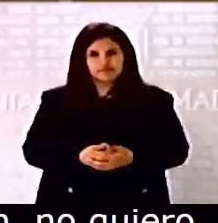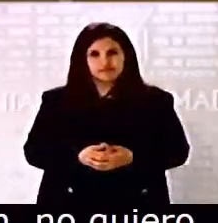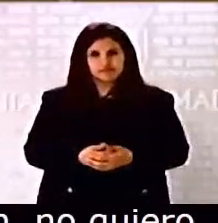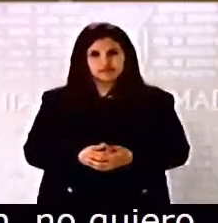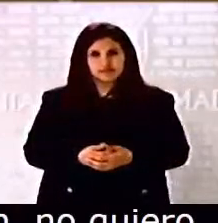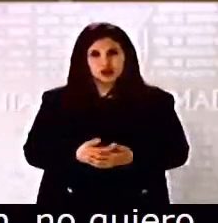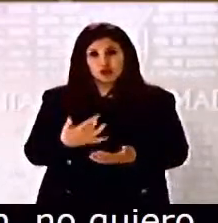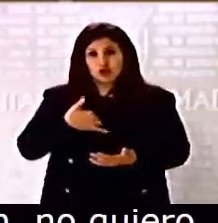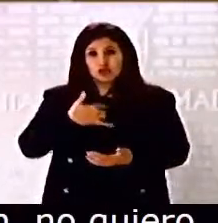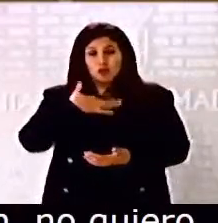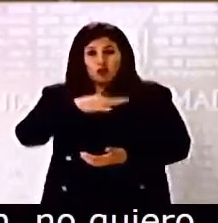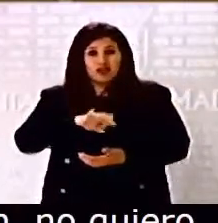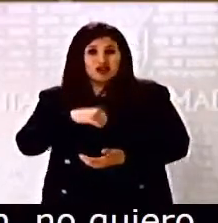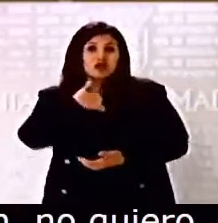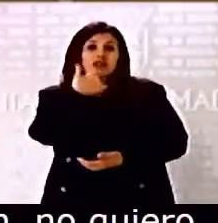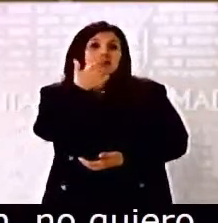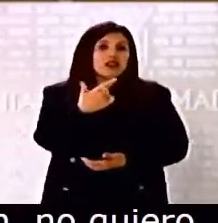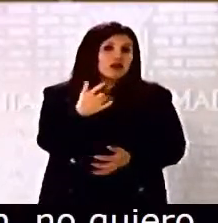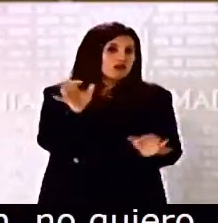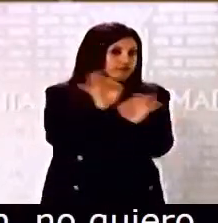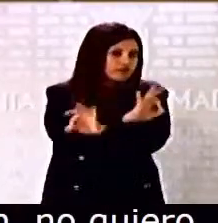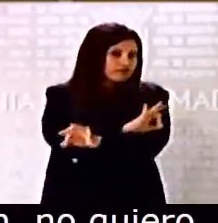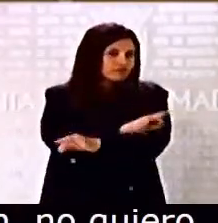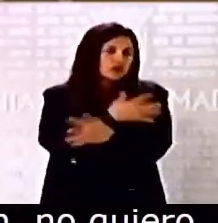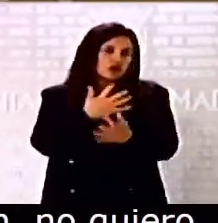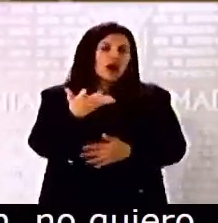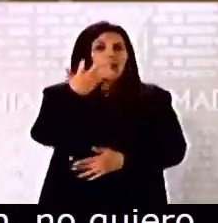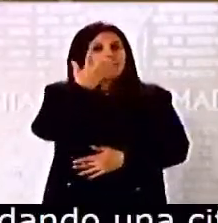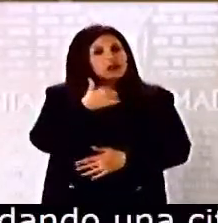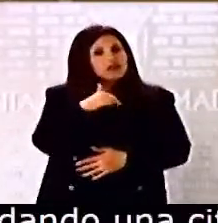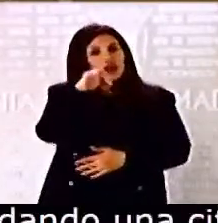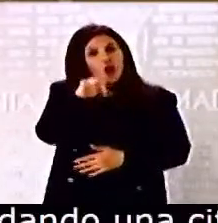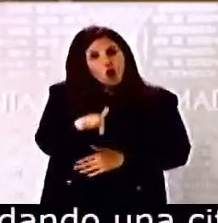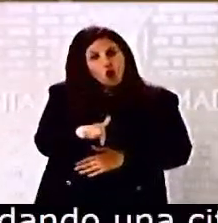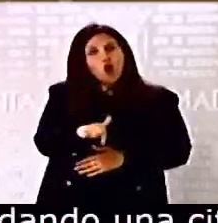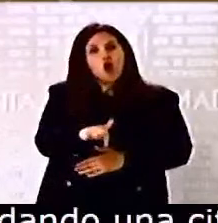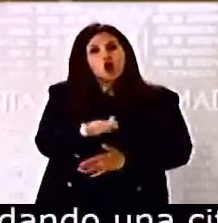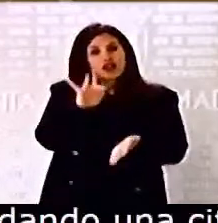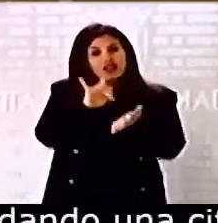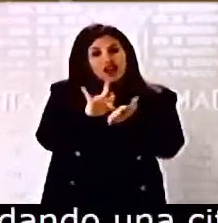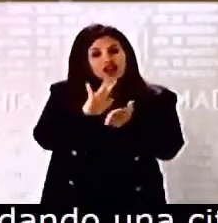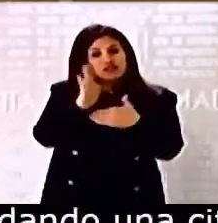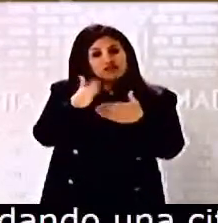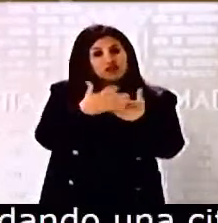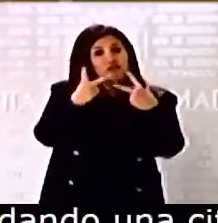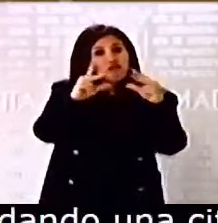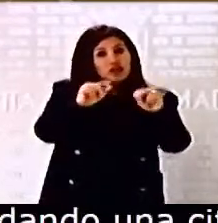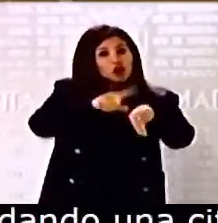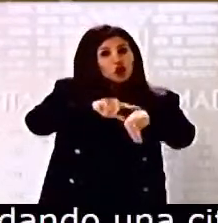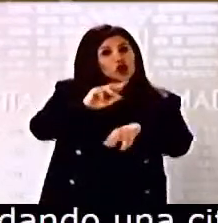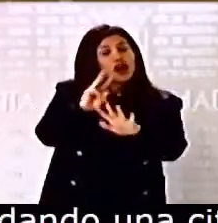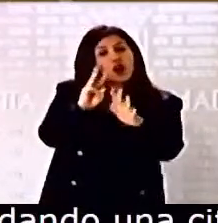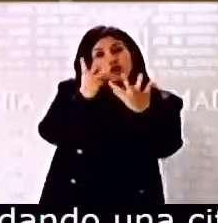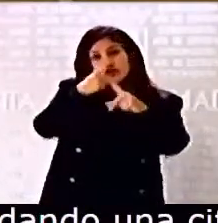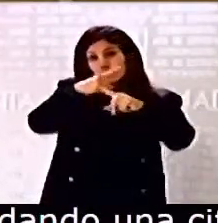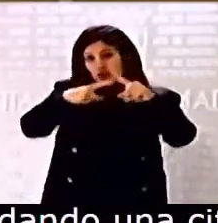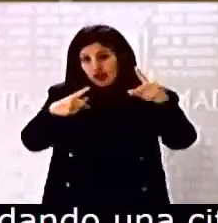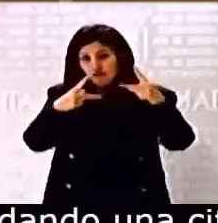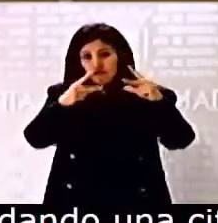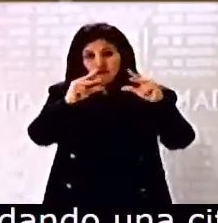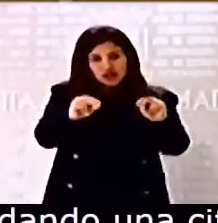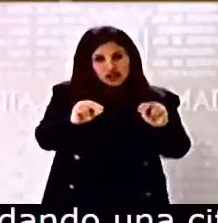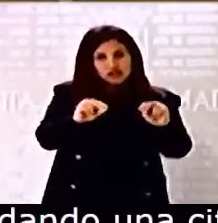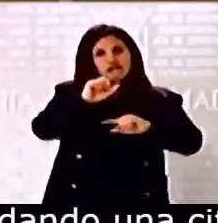le estaría dando una cifra errónea. Prefiero que terminen los actos de vacunación a las 20:30, que